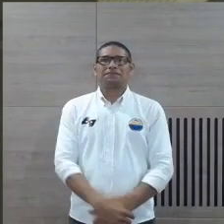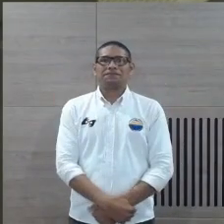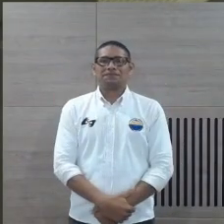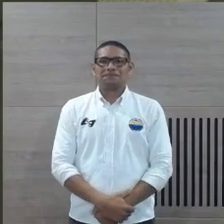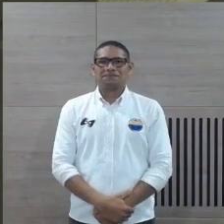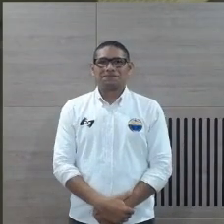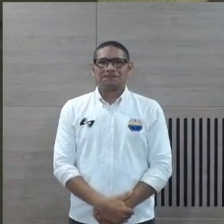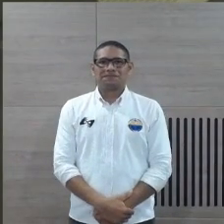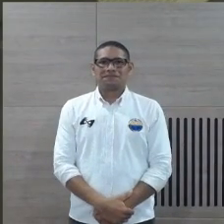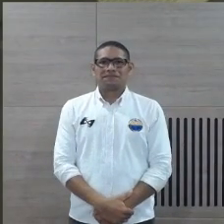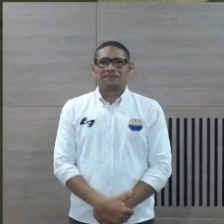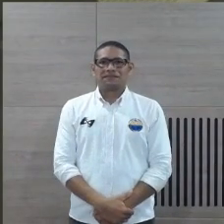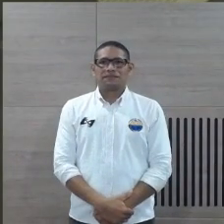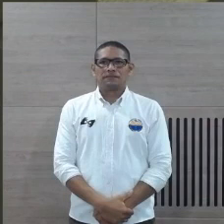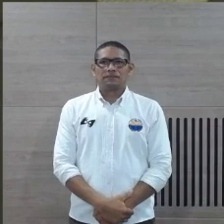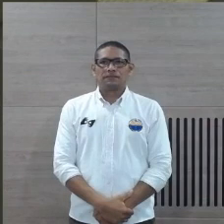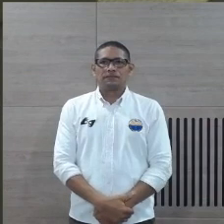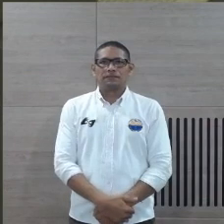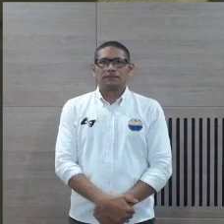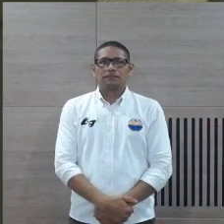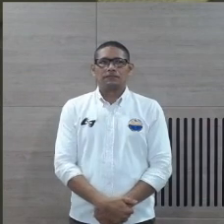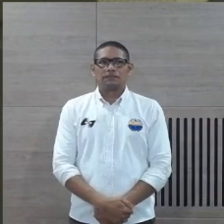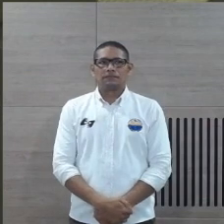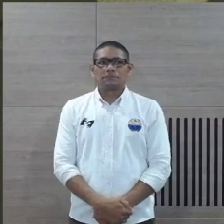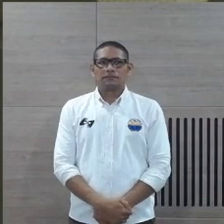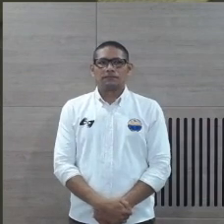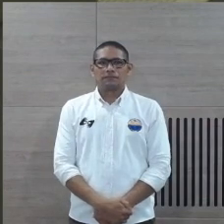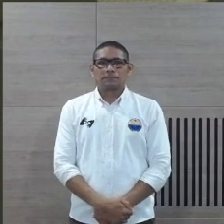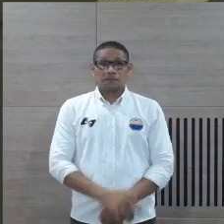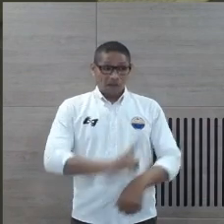Facultad de Ciencias de la Educación.